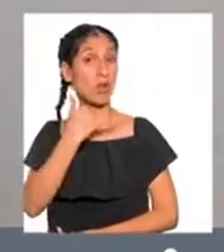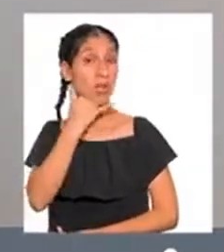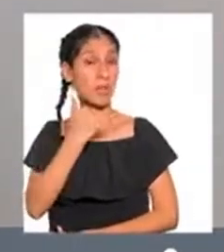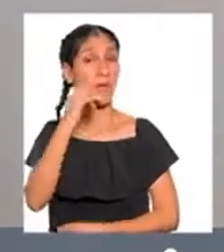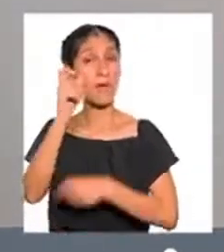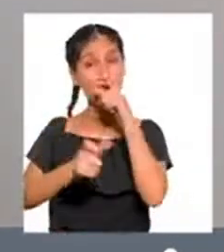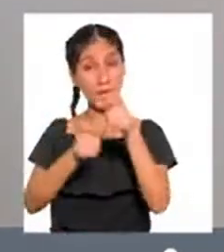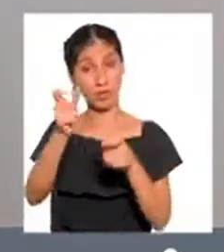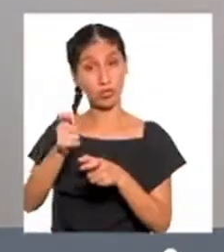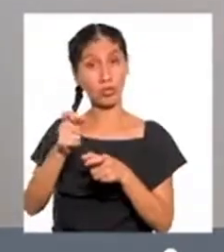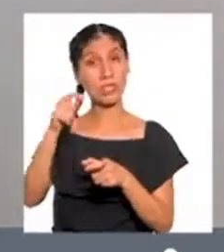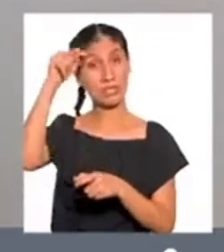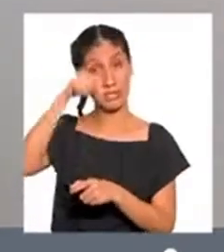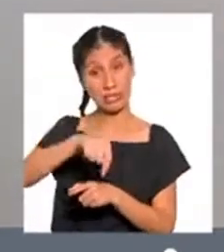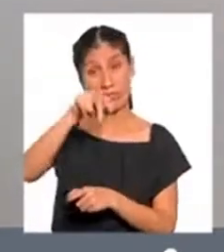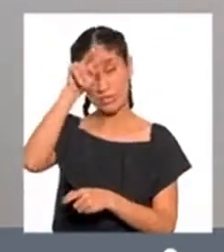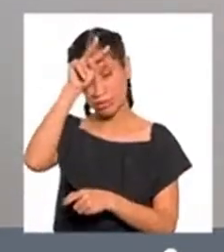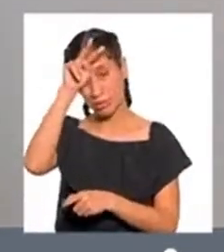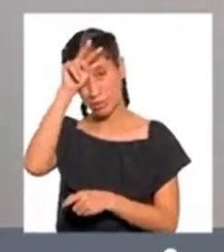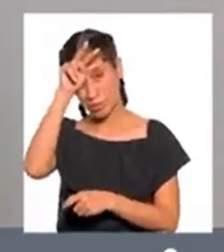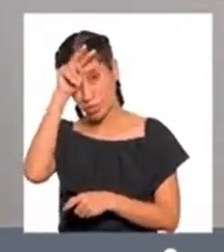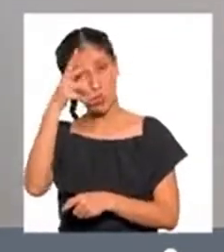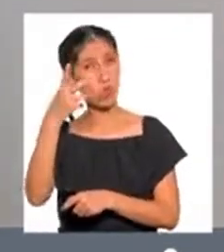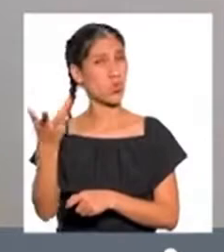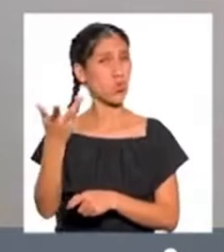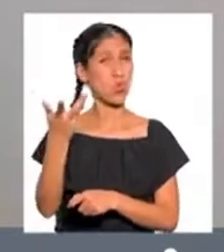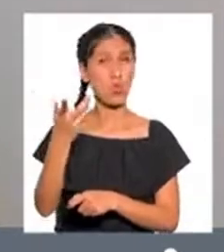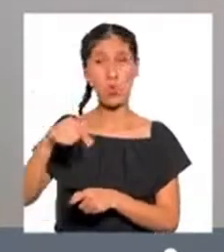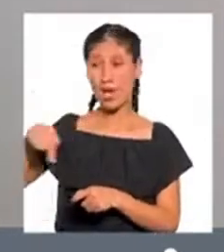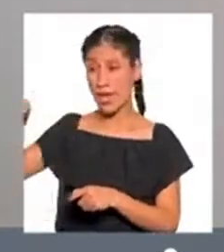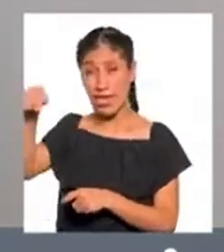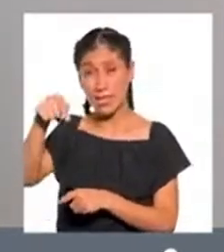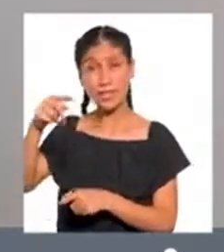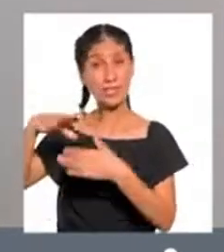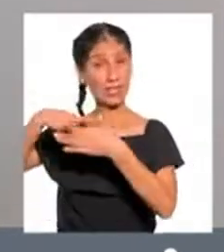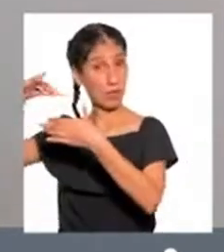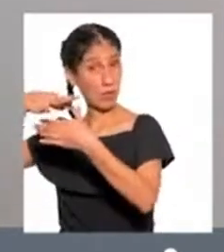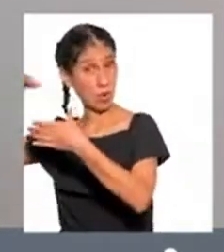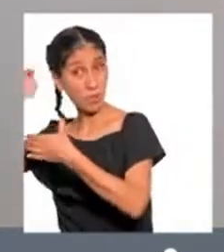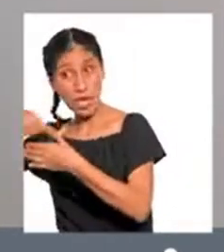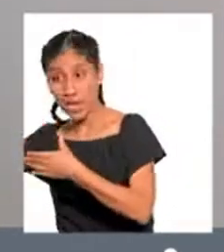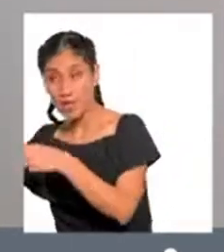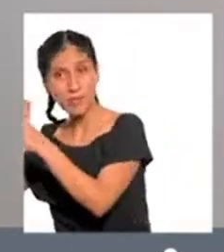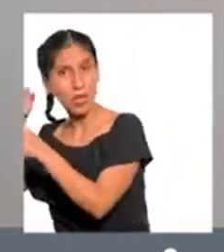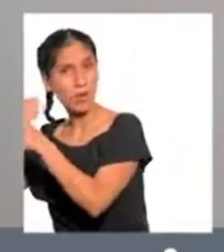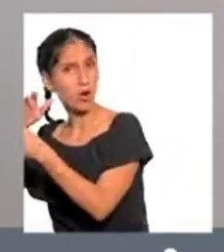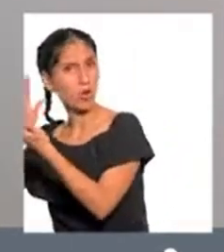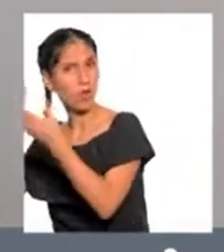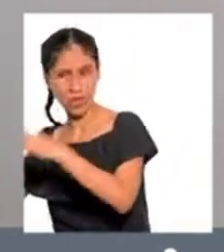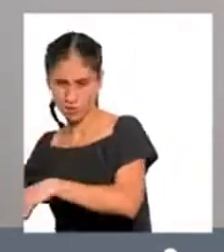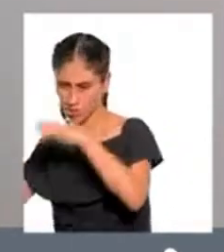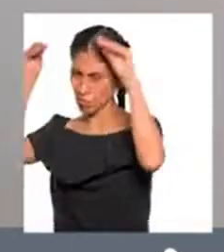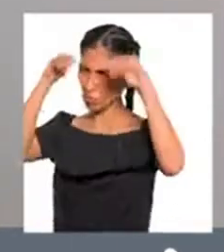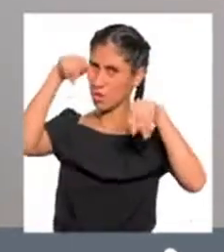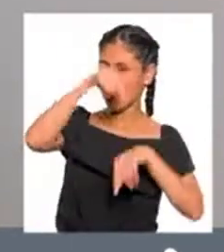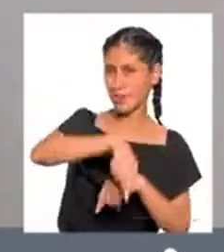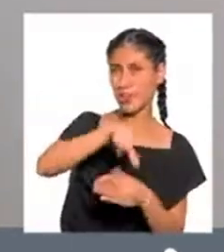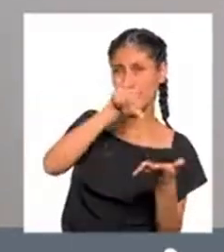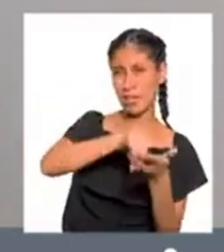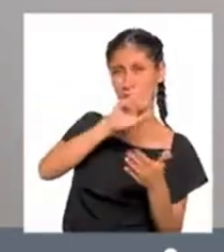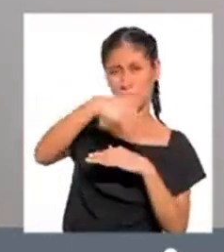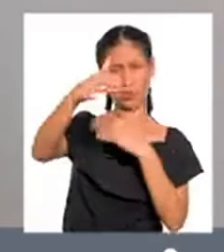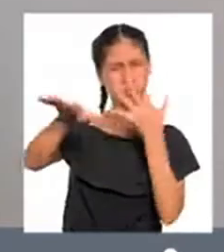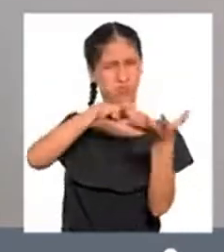del interior huían del desempleo hacia las ciudades, ocasionando así un crecimiento desordenado de